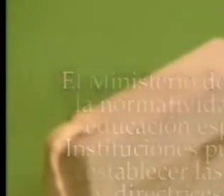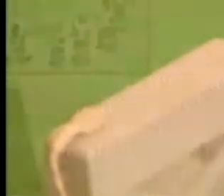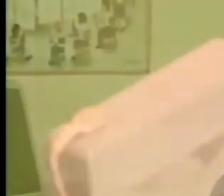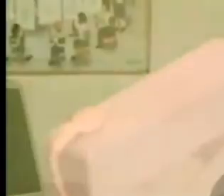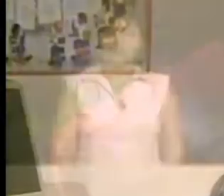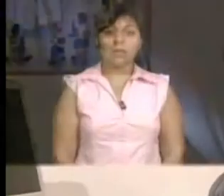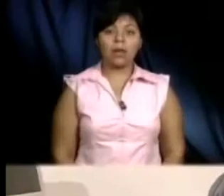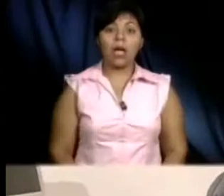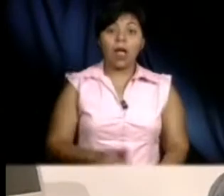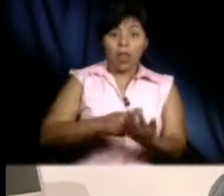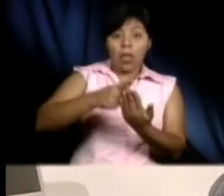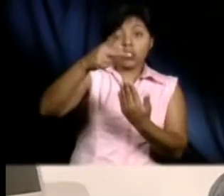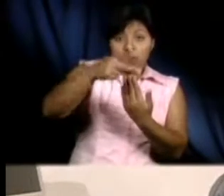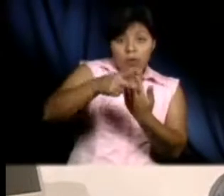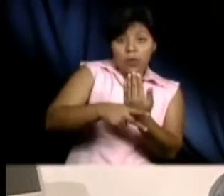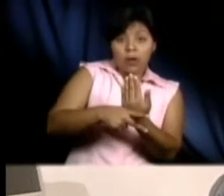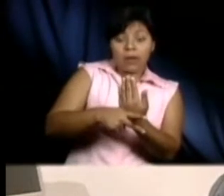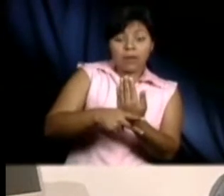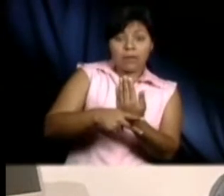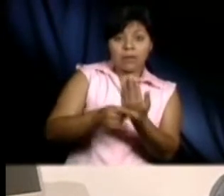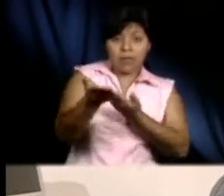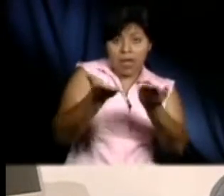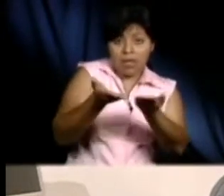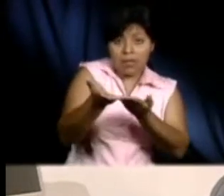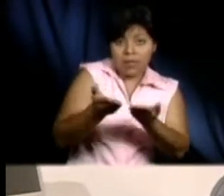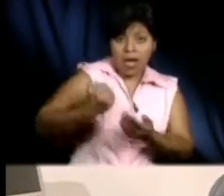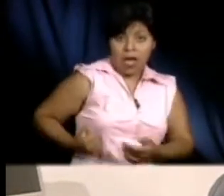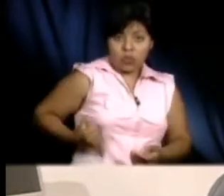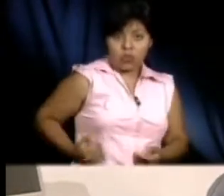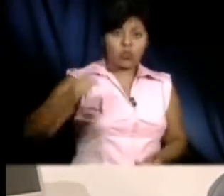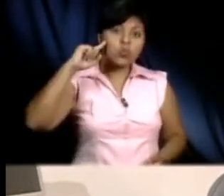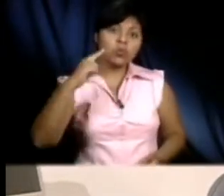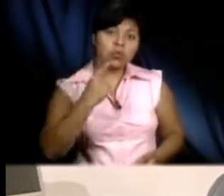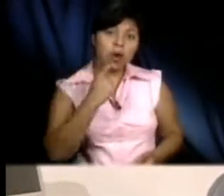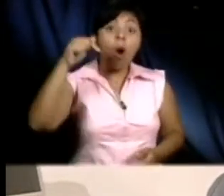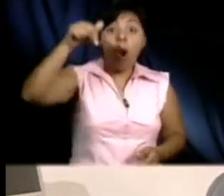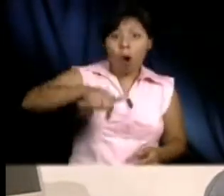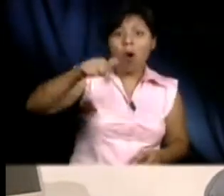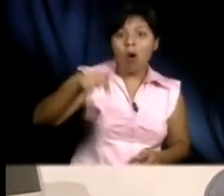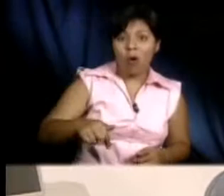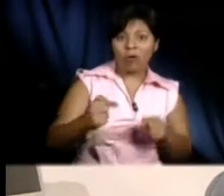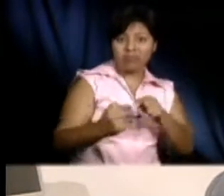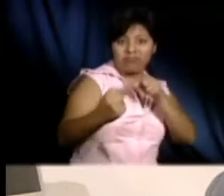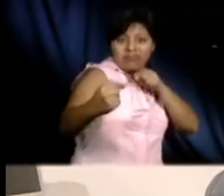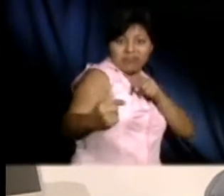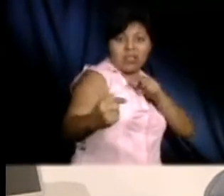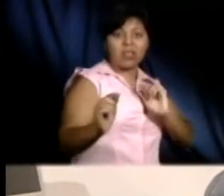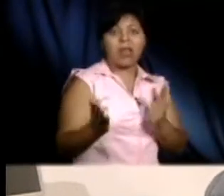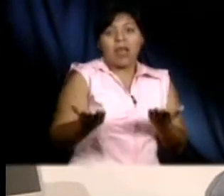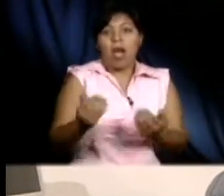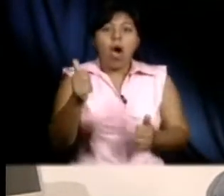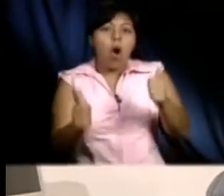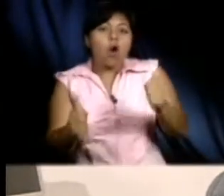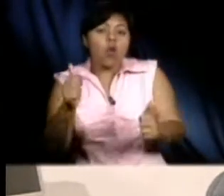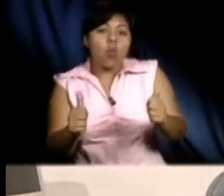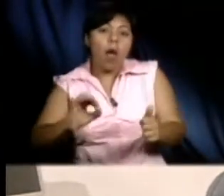Dentro de los programas de atención a estudiantes sordos todavía en la actualidad existe como una polémica de cuál